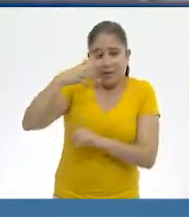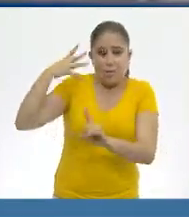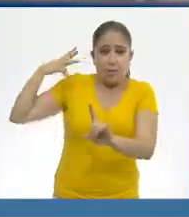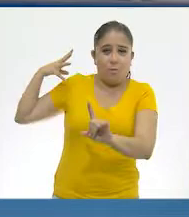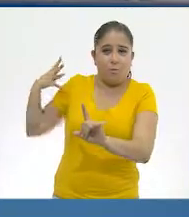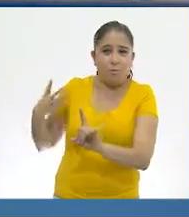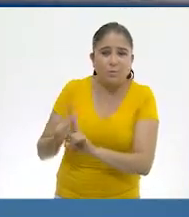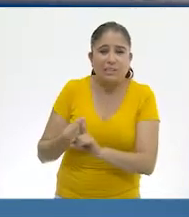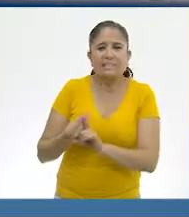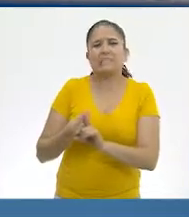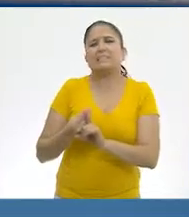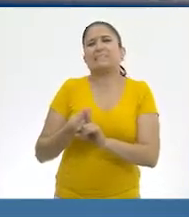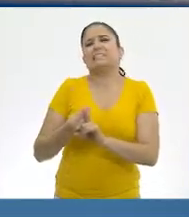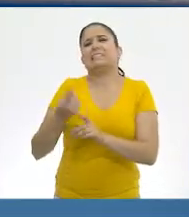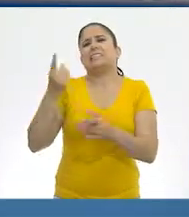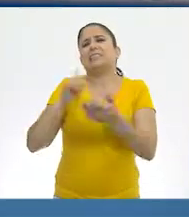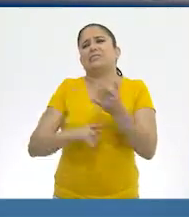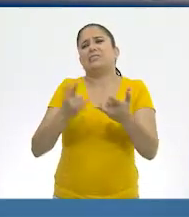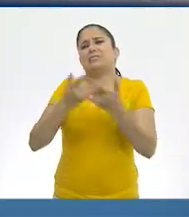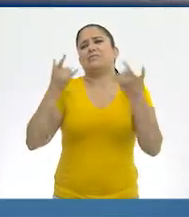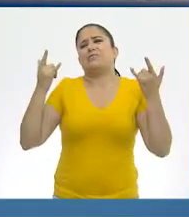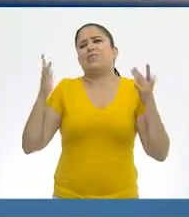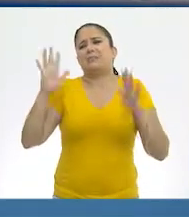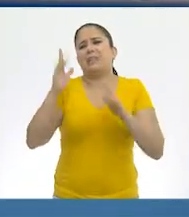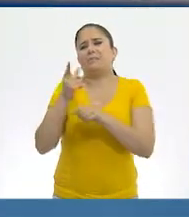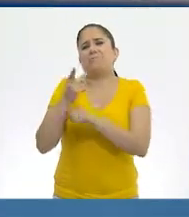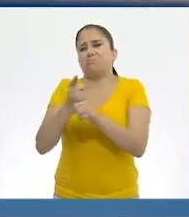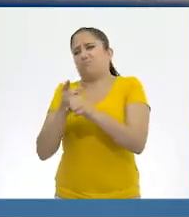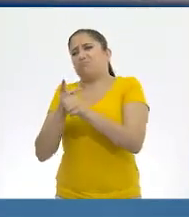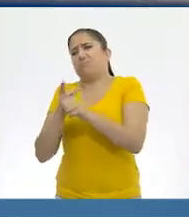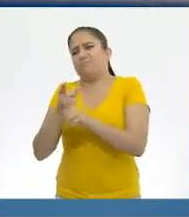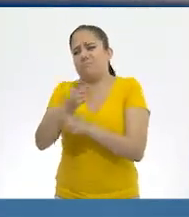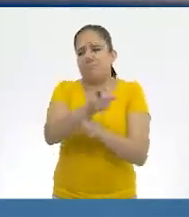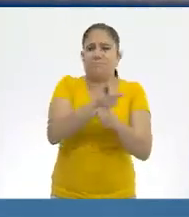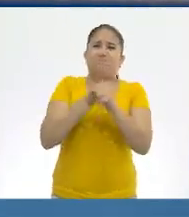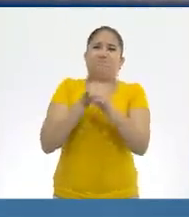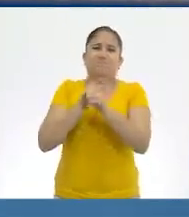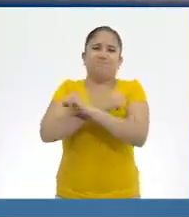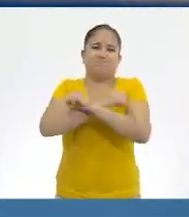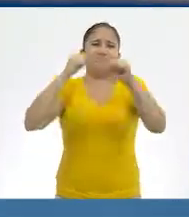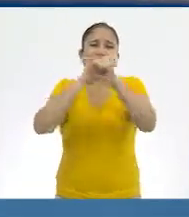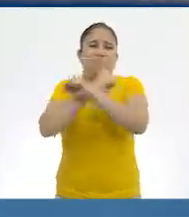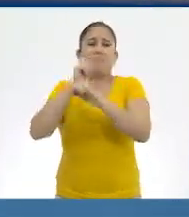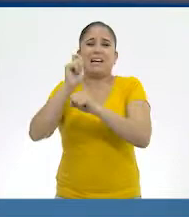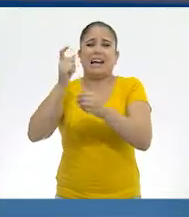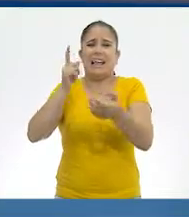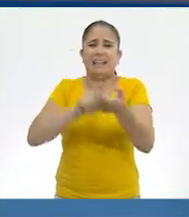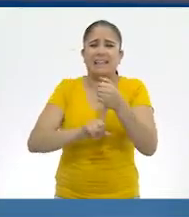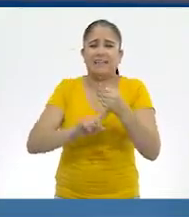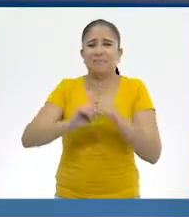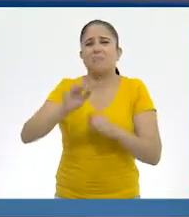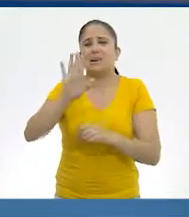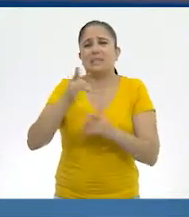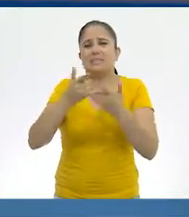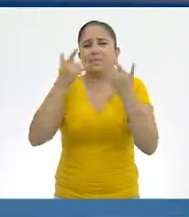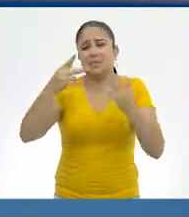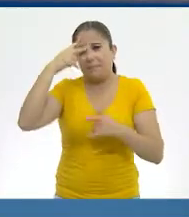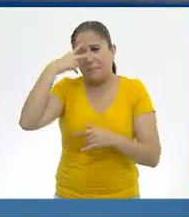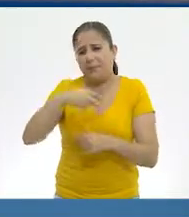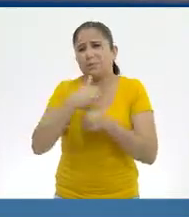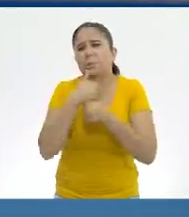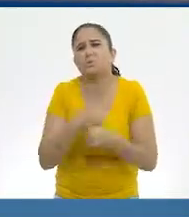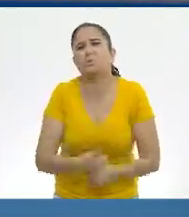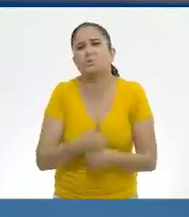suenan los cañonazos y me viene a decir que siempre no. Que empieza una